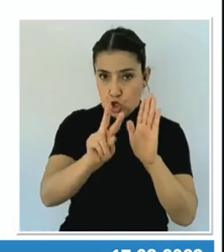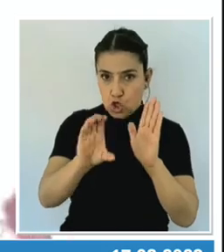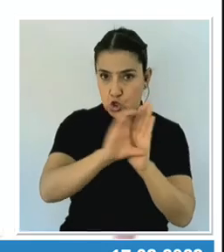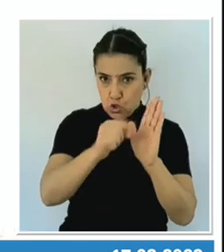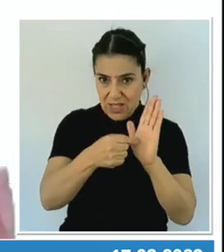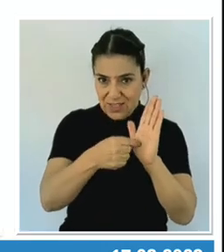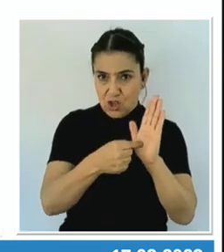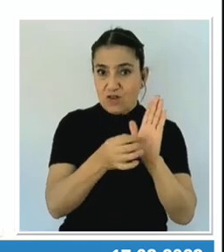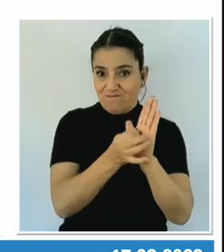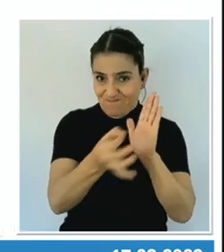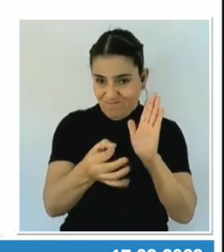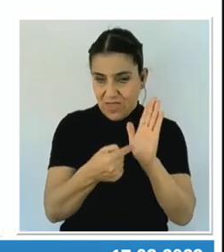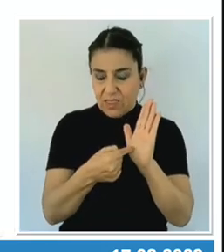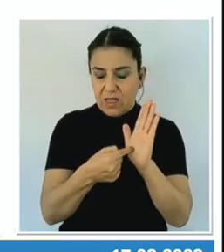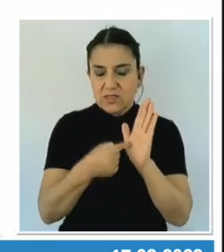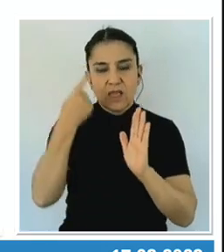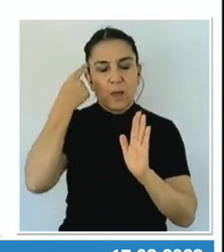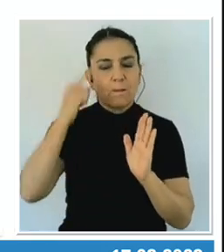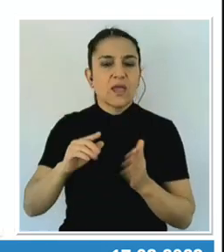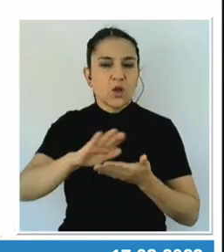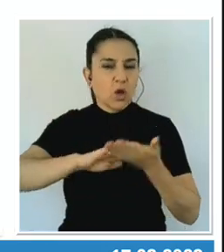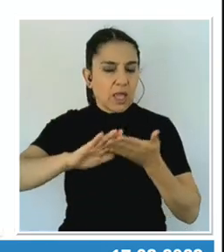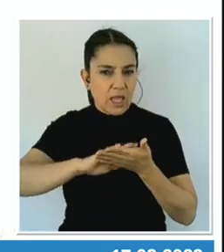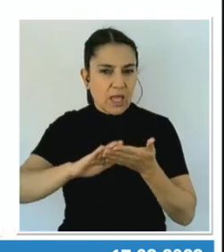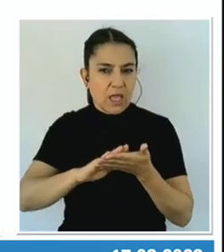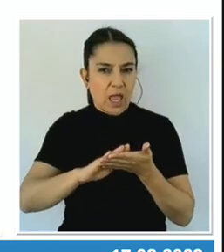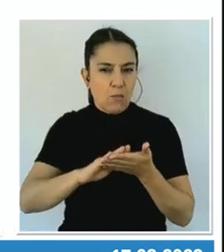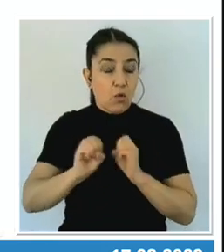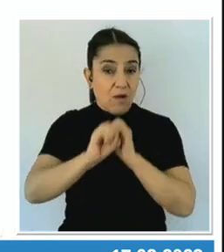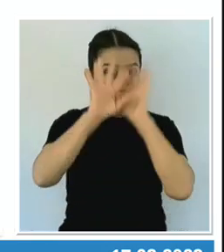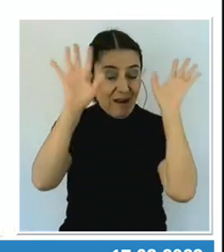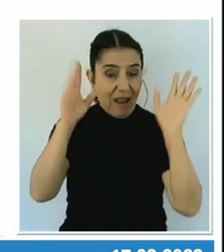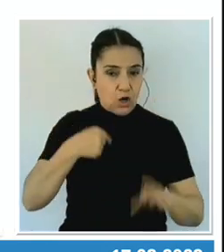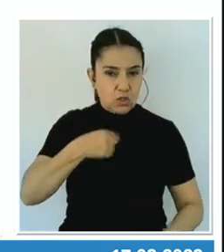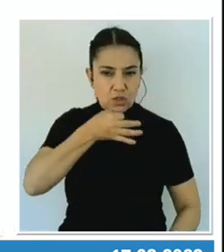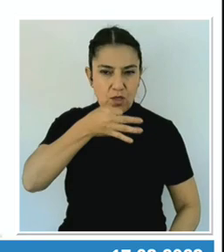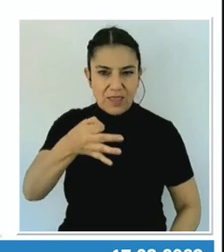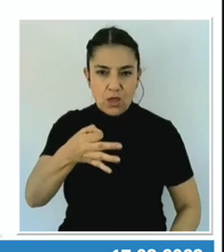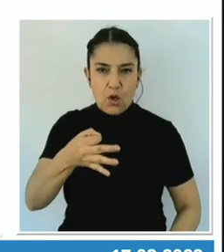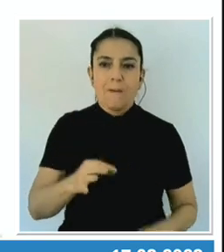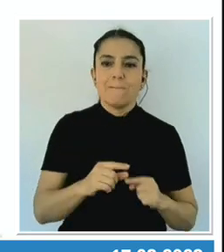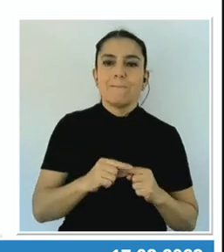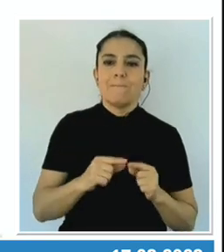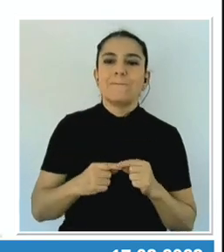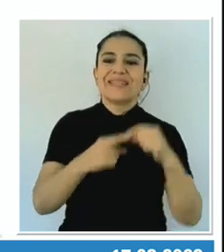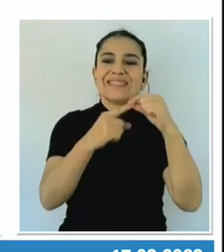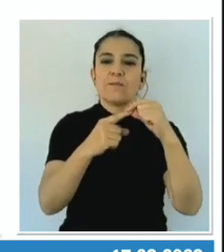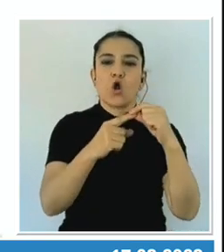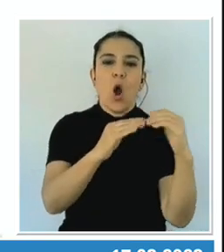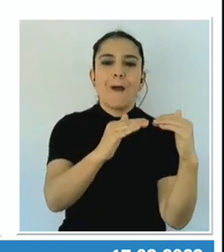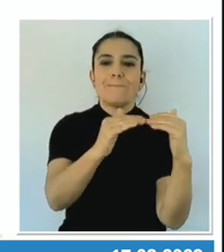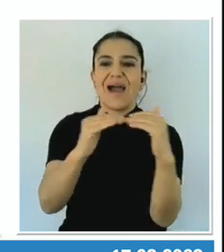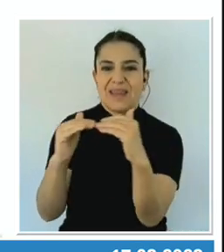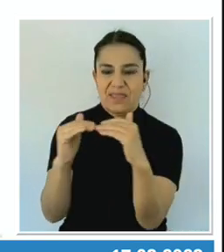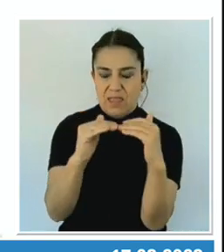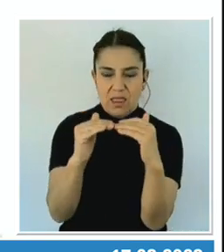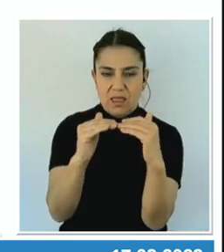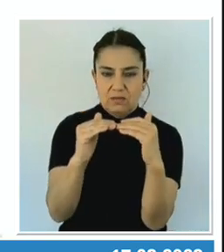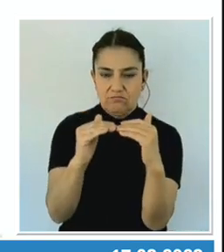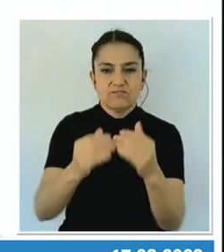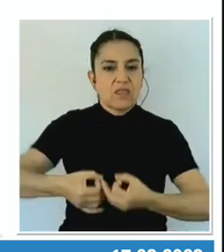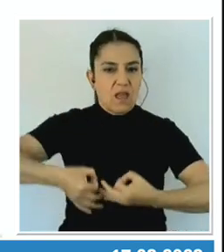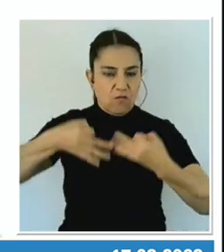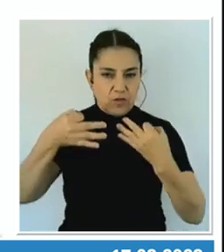que un ejemplo muy elocuente de lo que estoy planteando es el principio de paridad, que se ha afianzado muchísimo en el